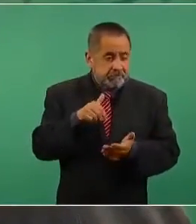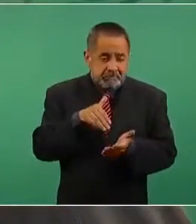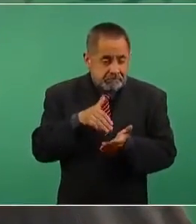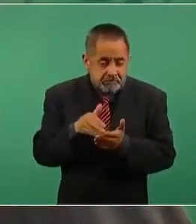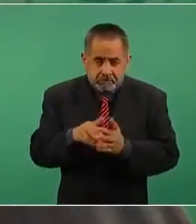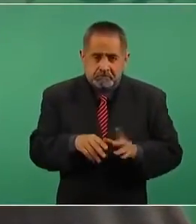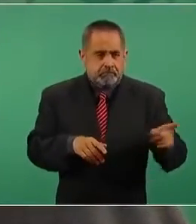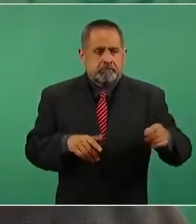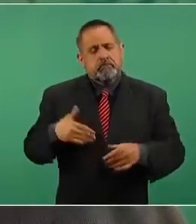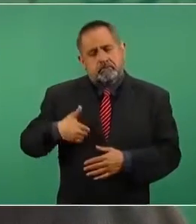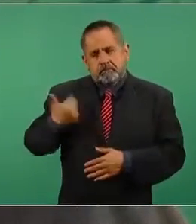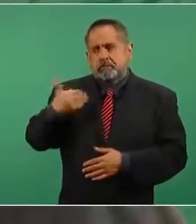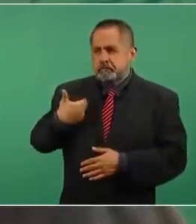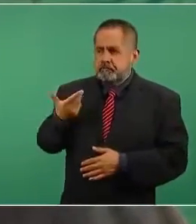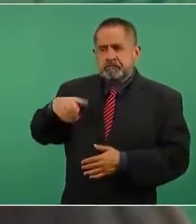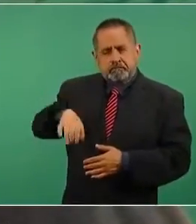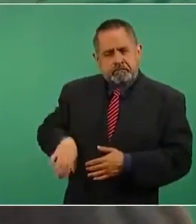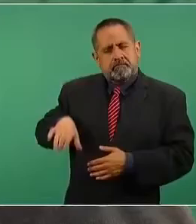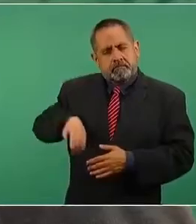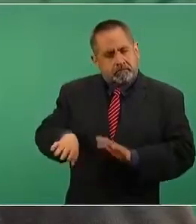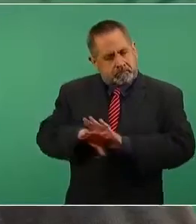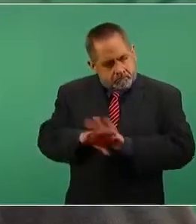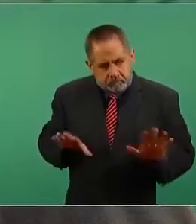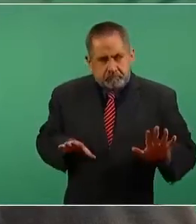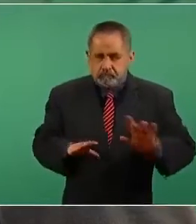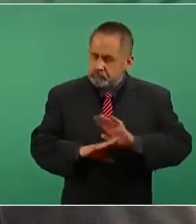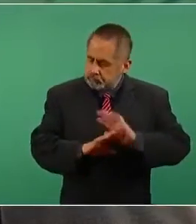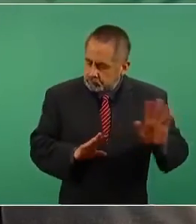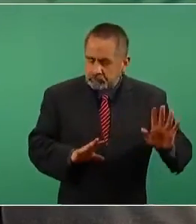Ya canastearon bastante.